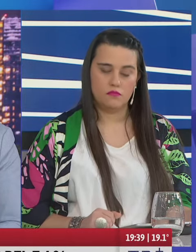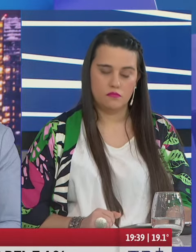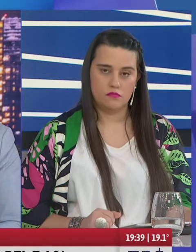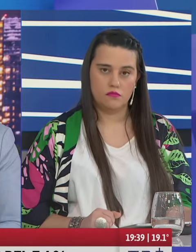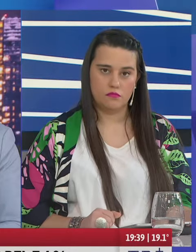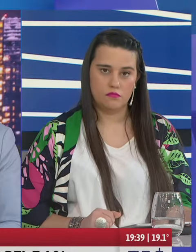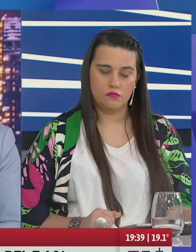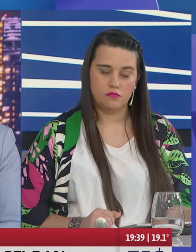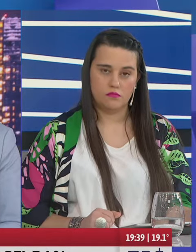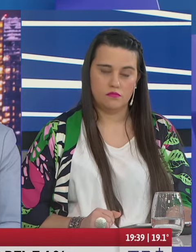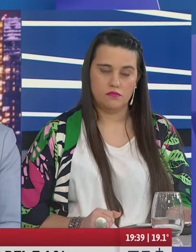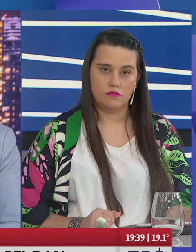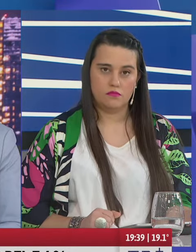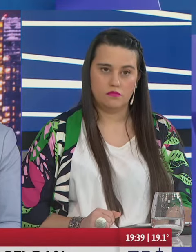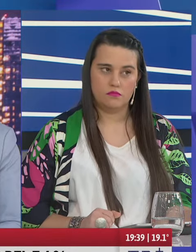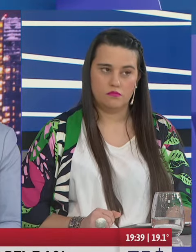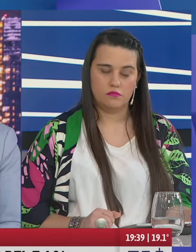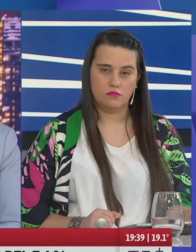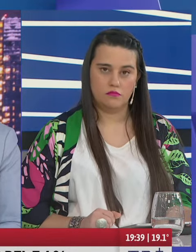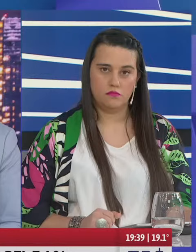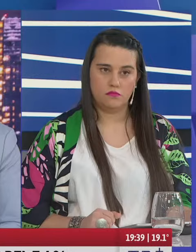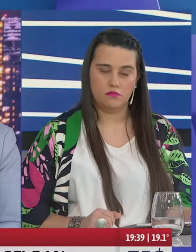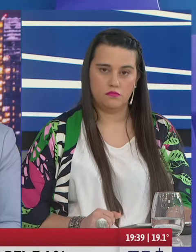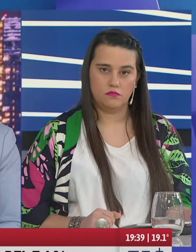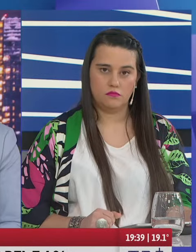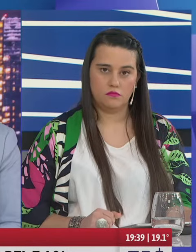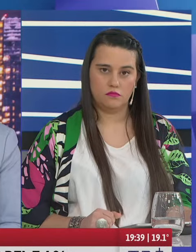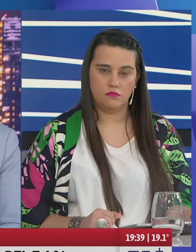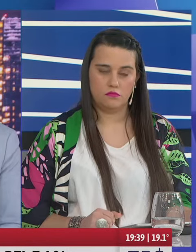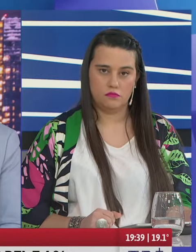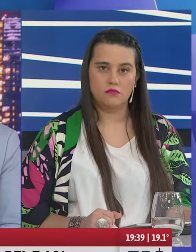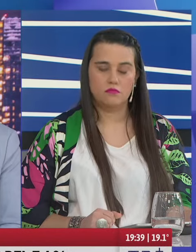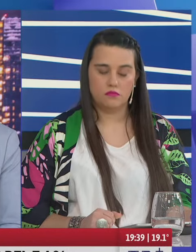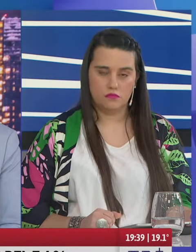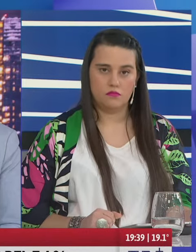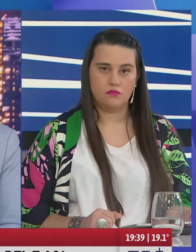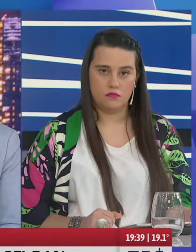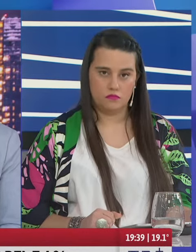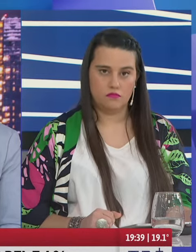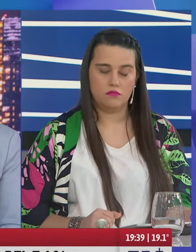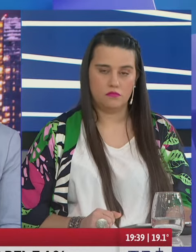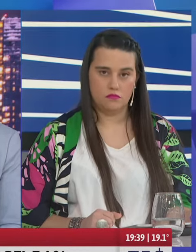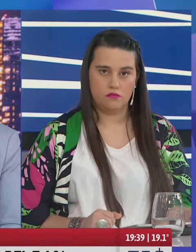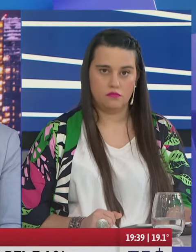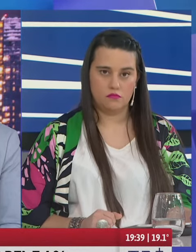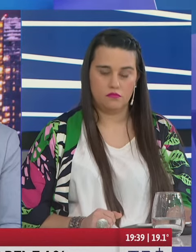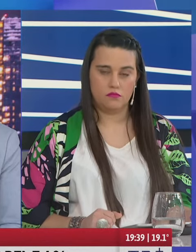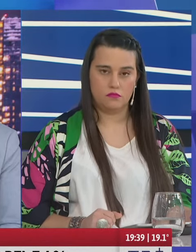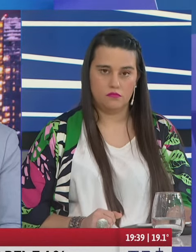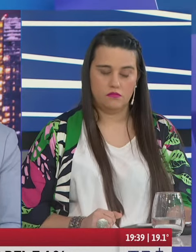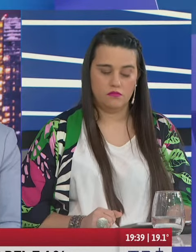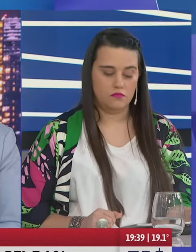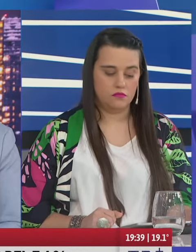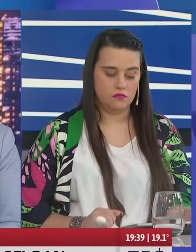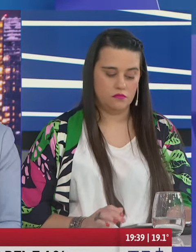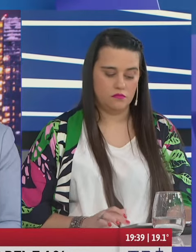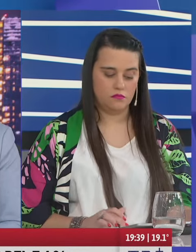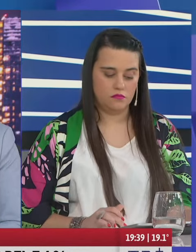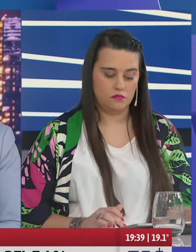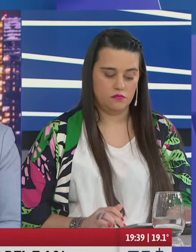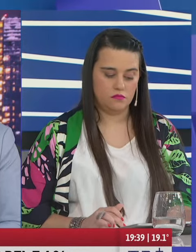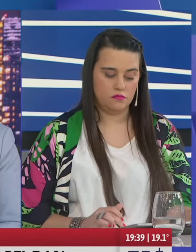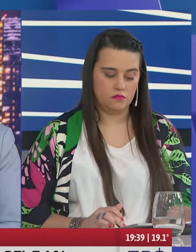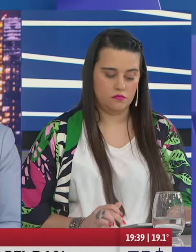que también a la clase media productiva de nuestro país, toda la política, absolutamente toda, le va a fallar si esto no avanza.